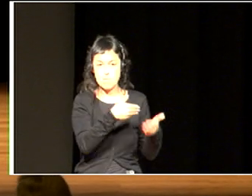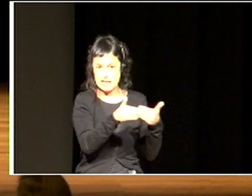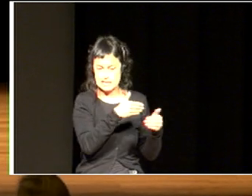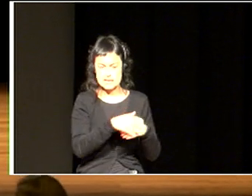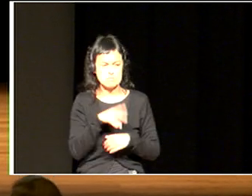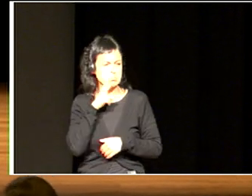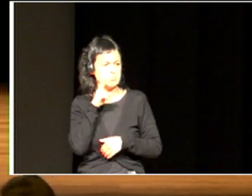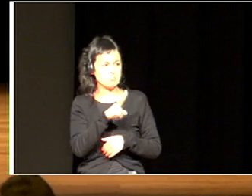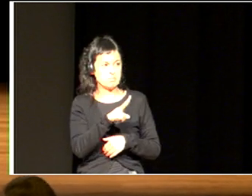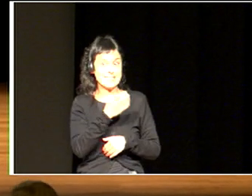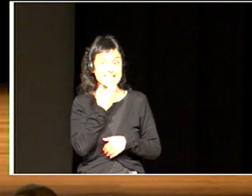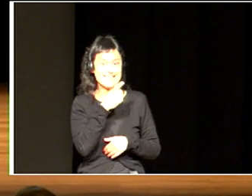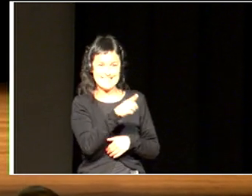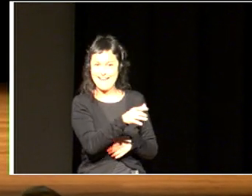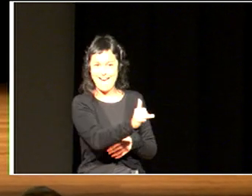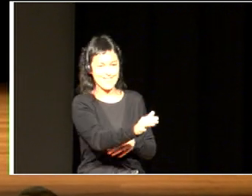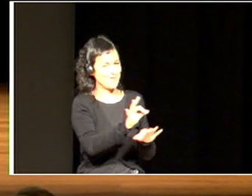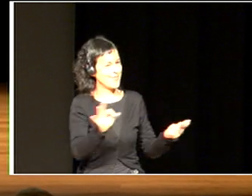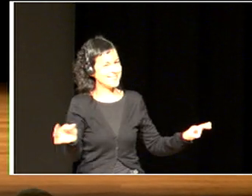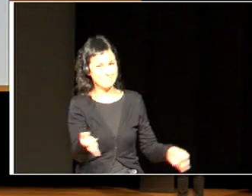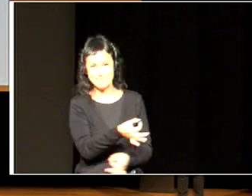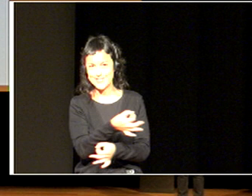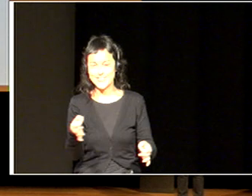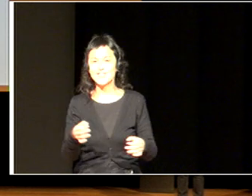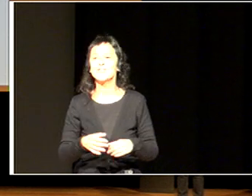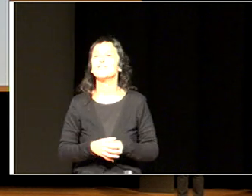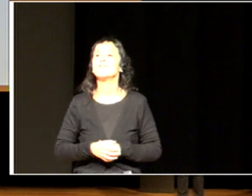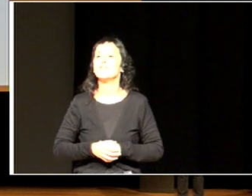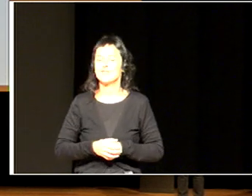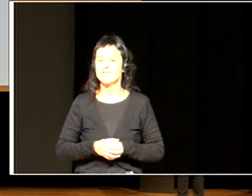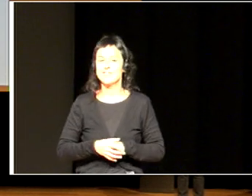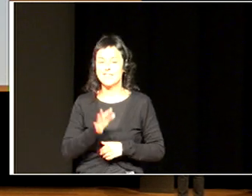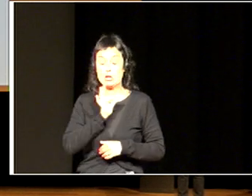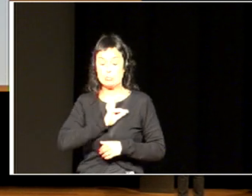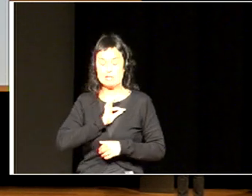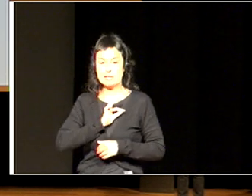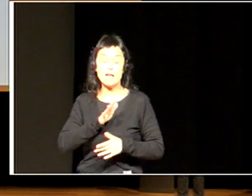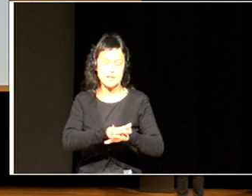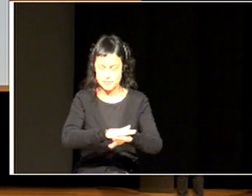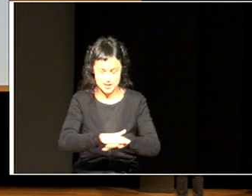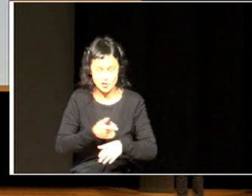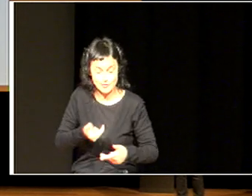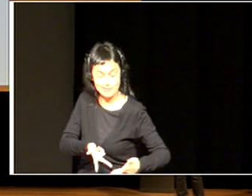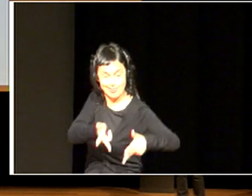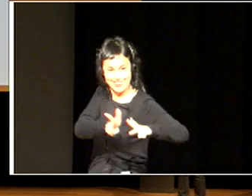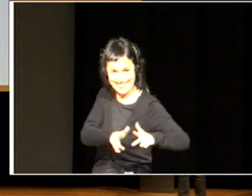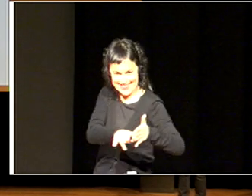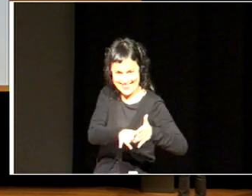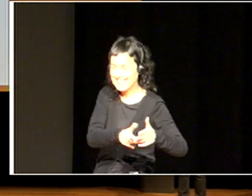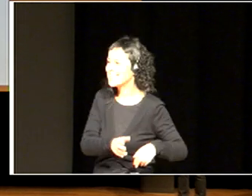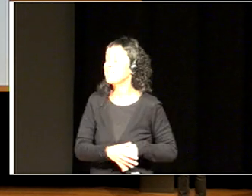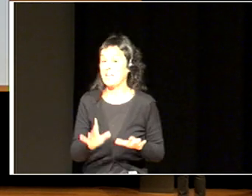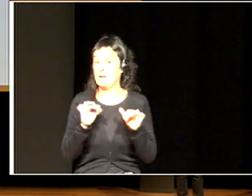es fundamental que esté germán me siento muy cerca de él y empiezo ahí